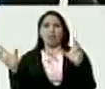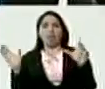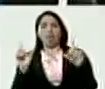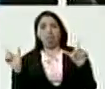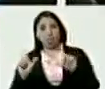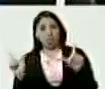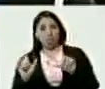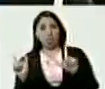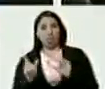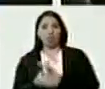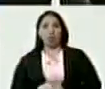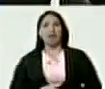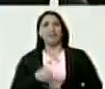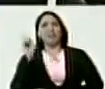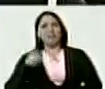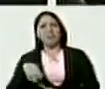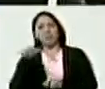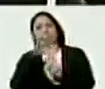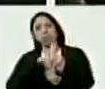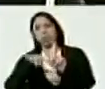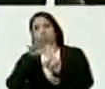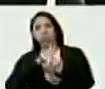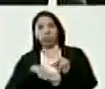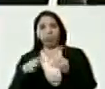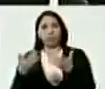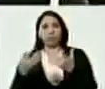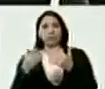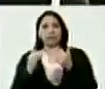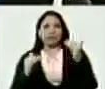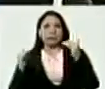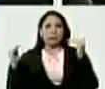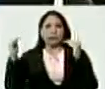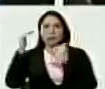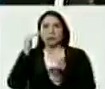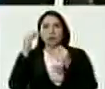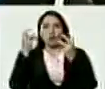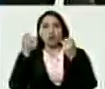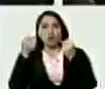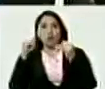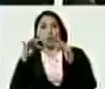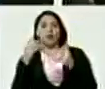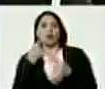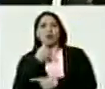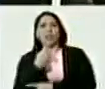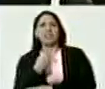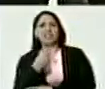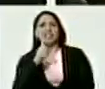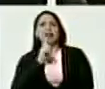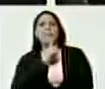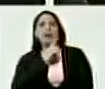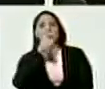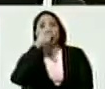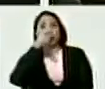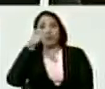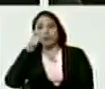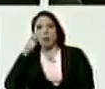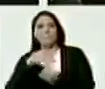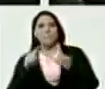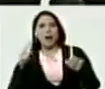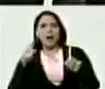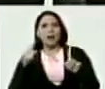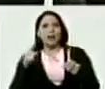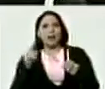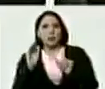y distorsionar los números que dicen llamarse observatorio para